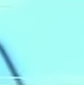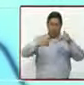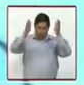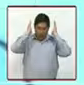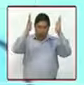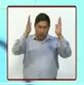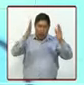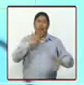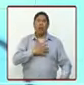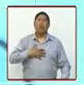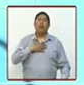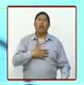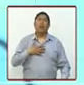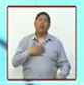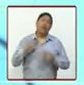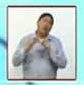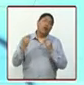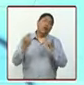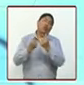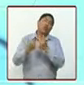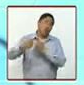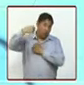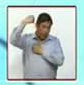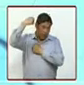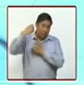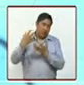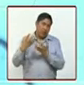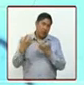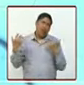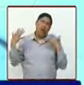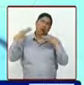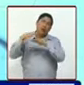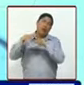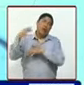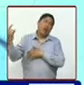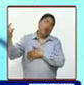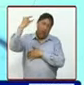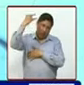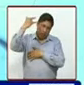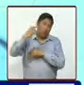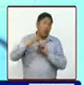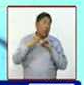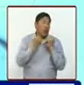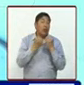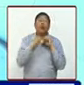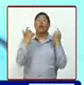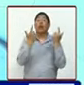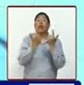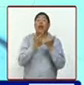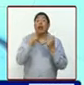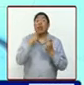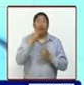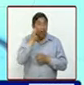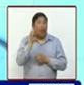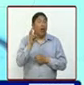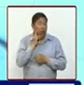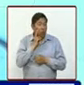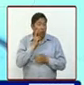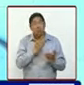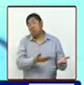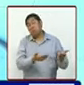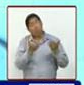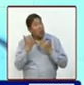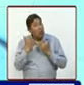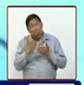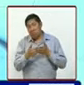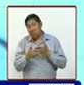Escuche eso, por favor, porque el Pacto de Unidad está convocando a un nuevo congreso en la ciudad del Alto y organizaciones sociales indican que Evo Morales puede